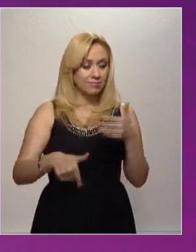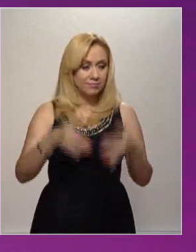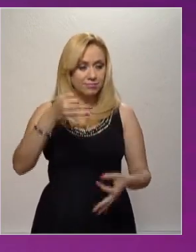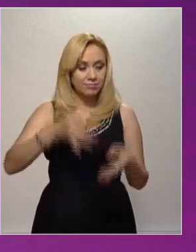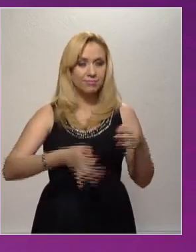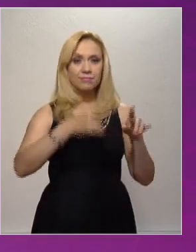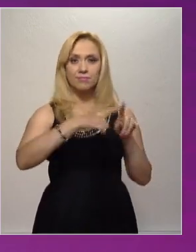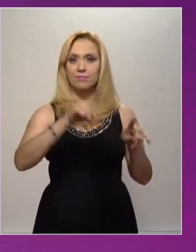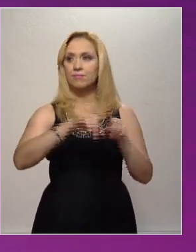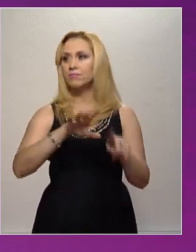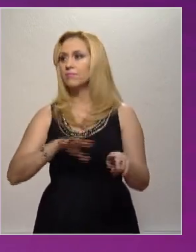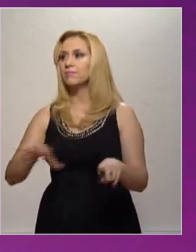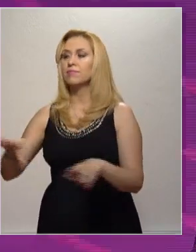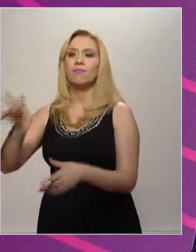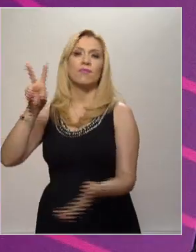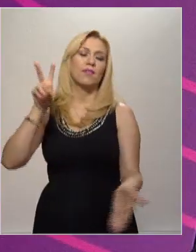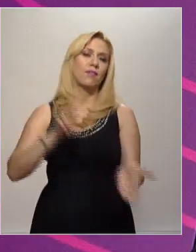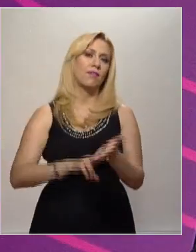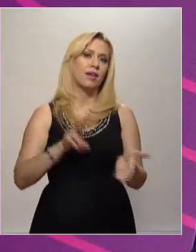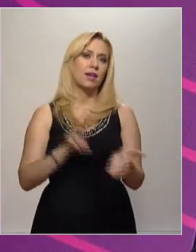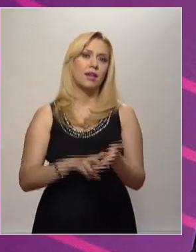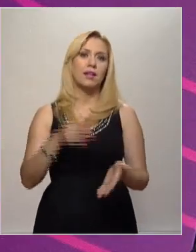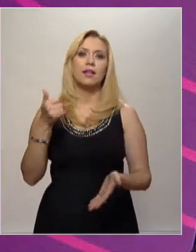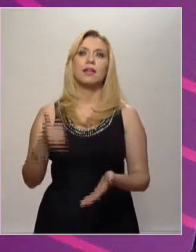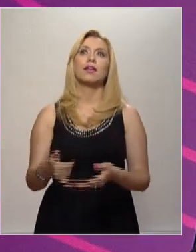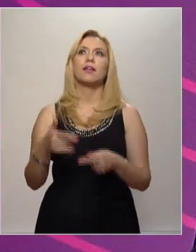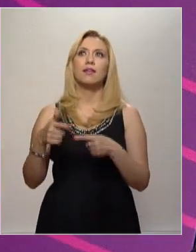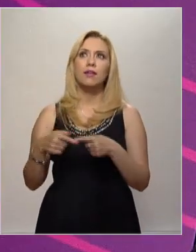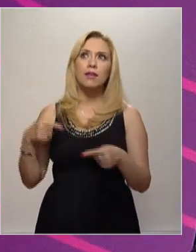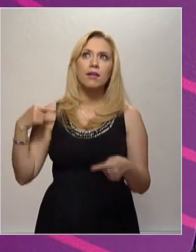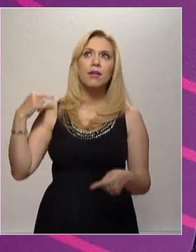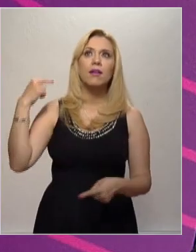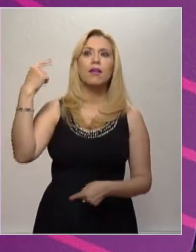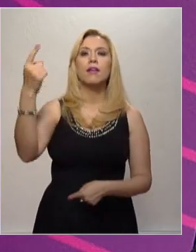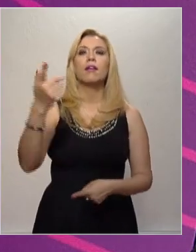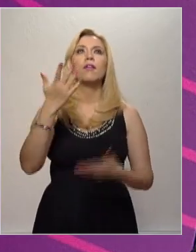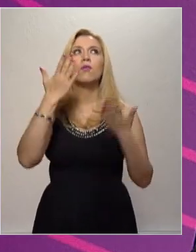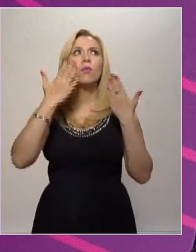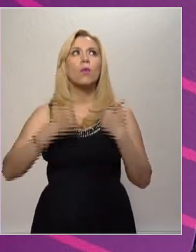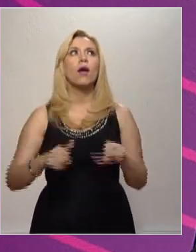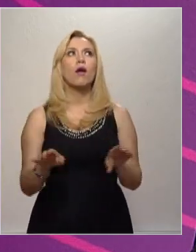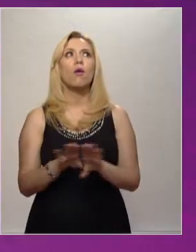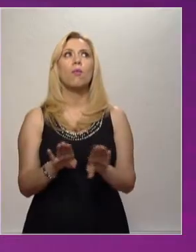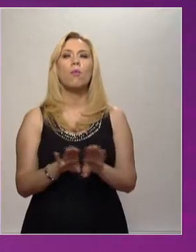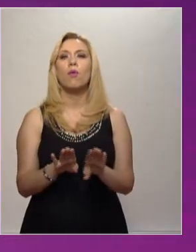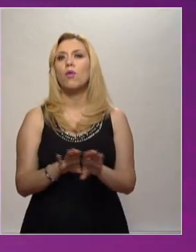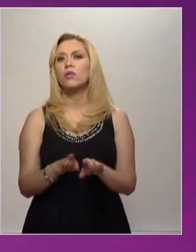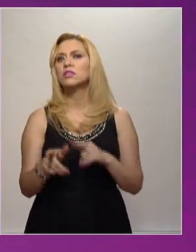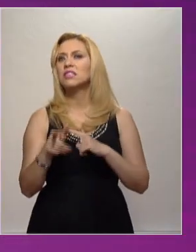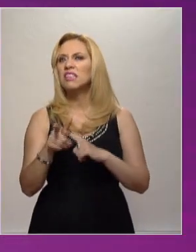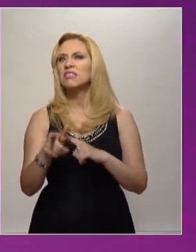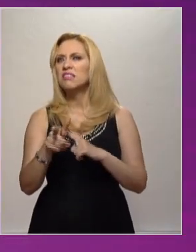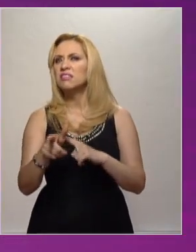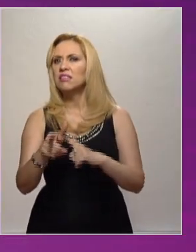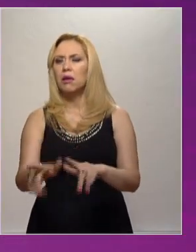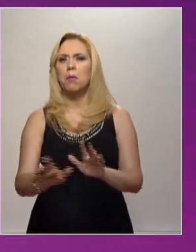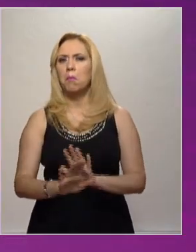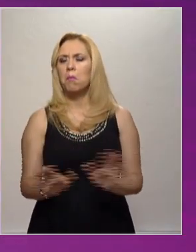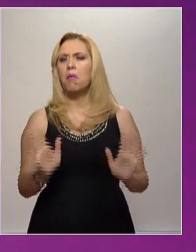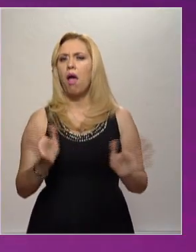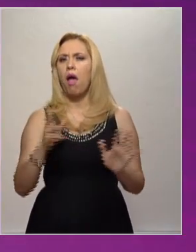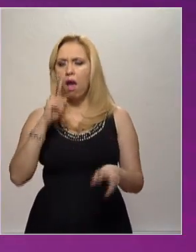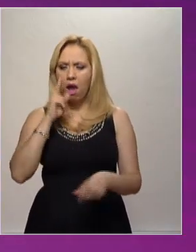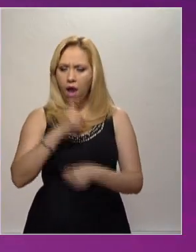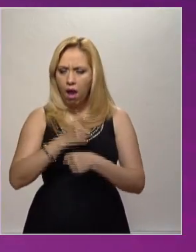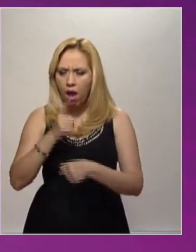los distintos ámbitos, es súper valioso. Y a la larga no hay forma de que siga una situación así si ya se